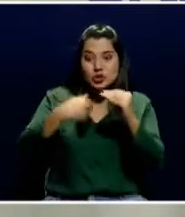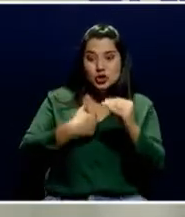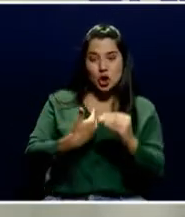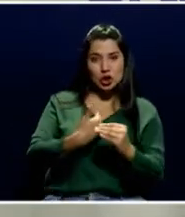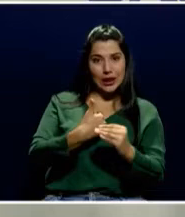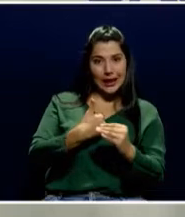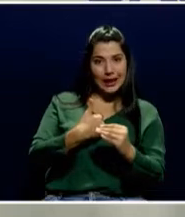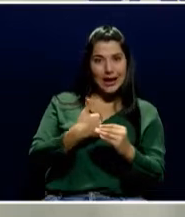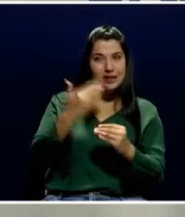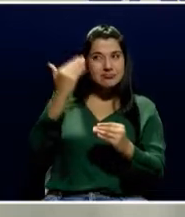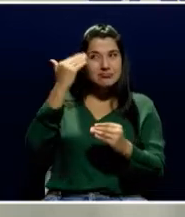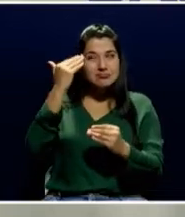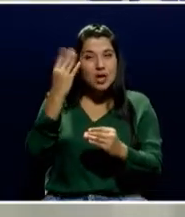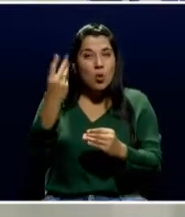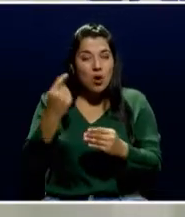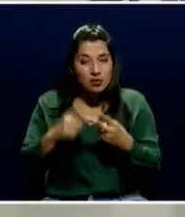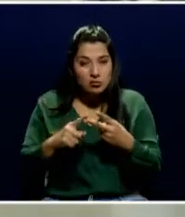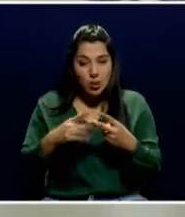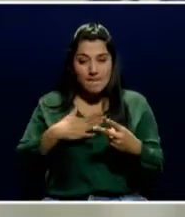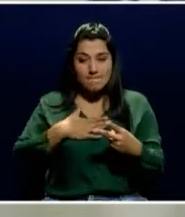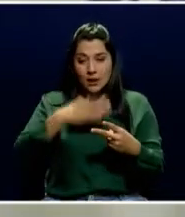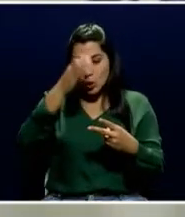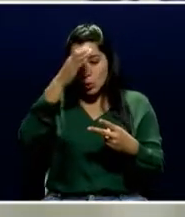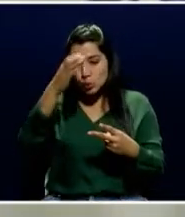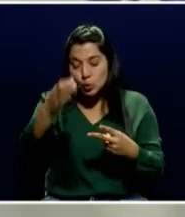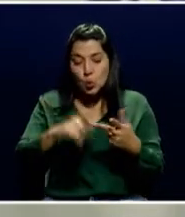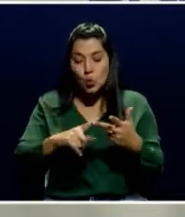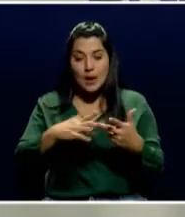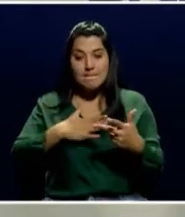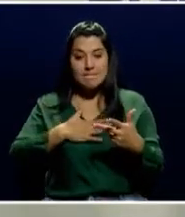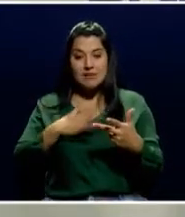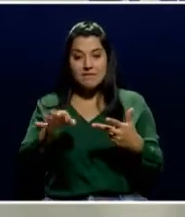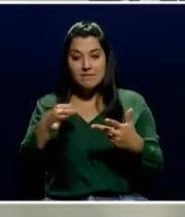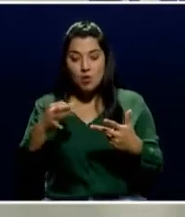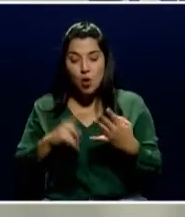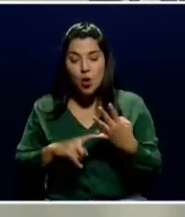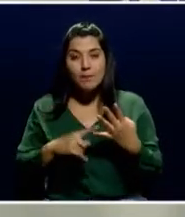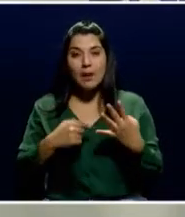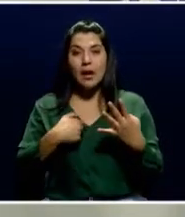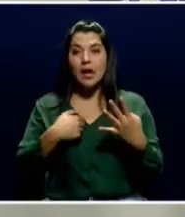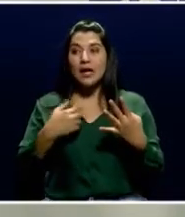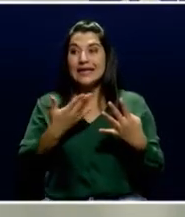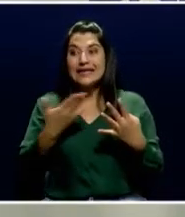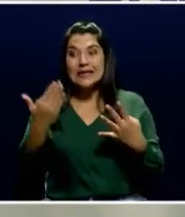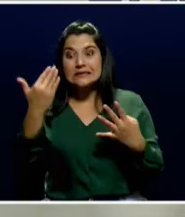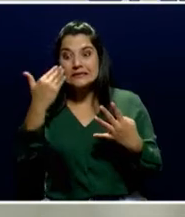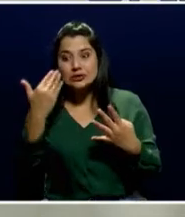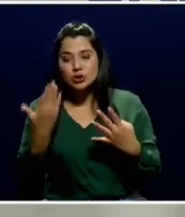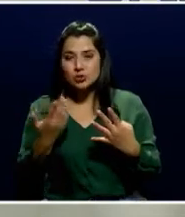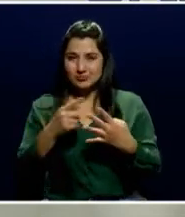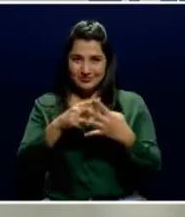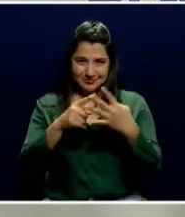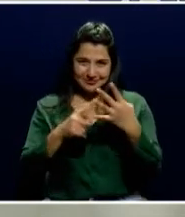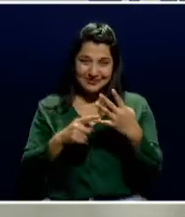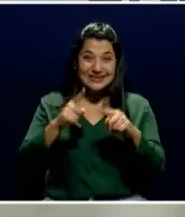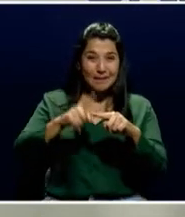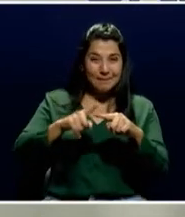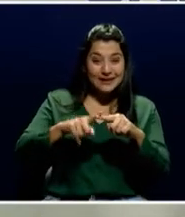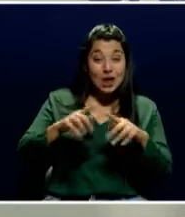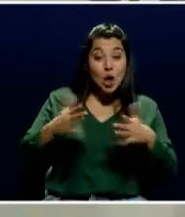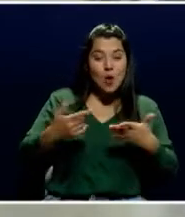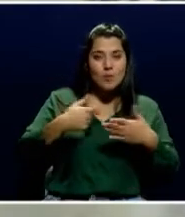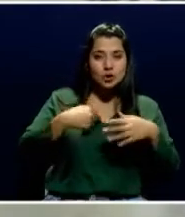en que nos hemos educado y lo que conocemos de la amenaza a la que nos enfrentamos. También decimos,